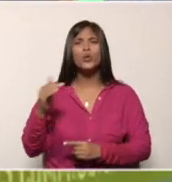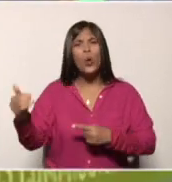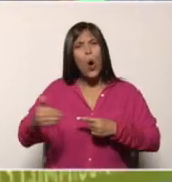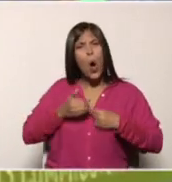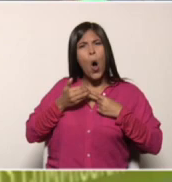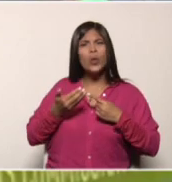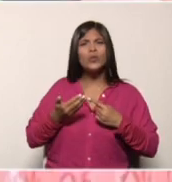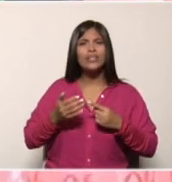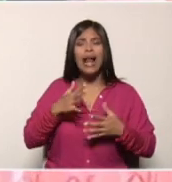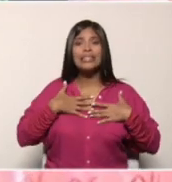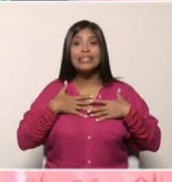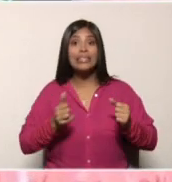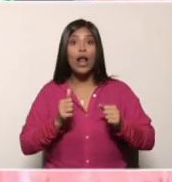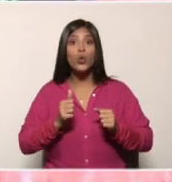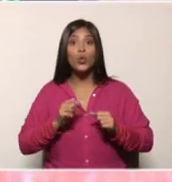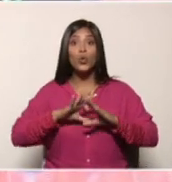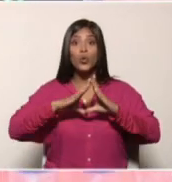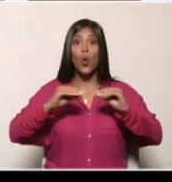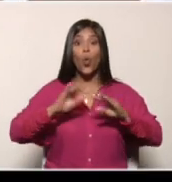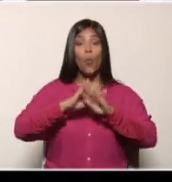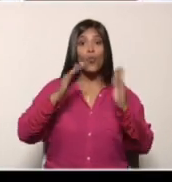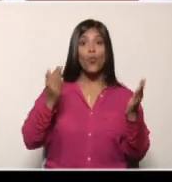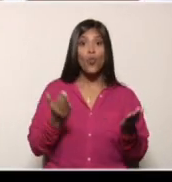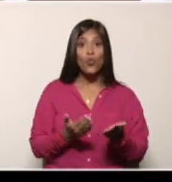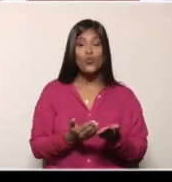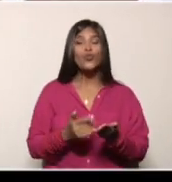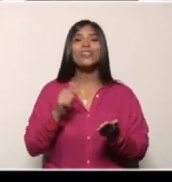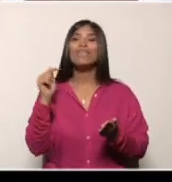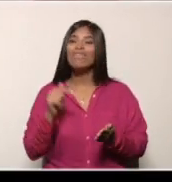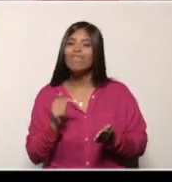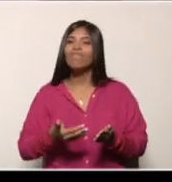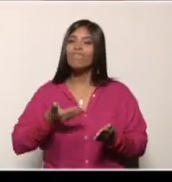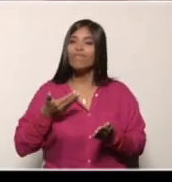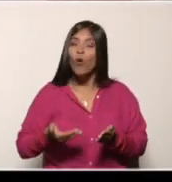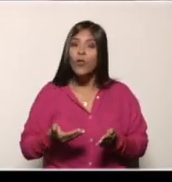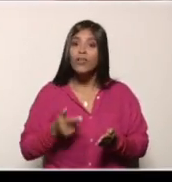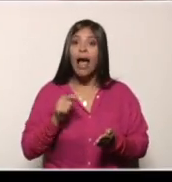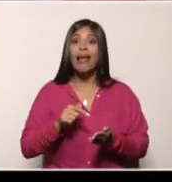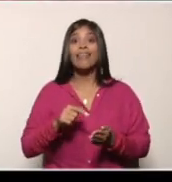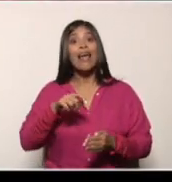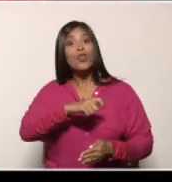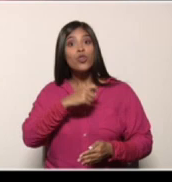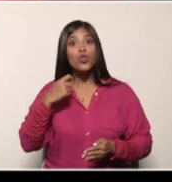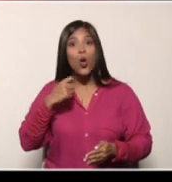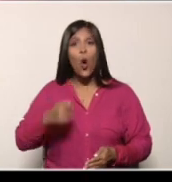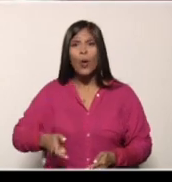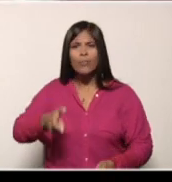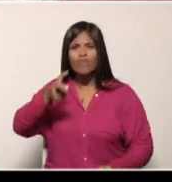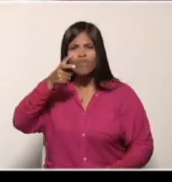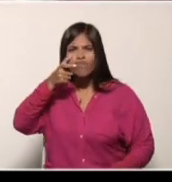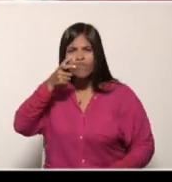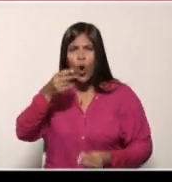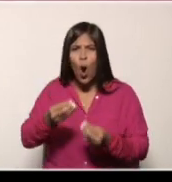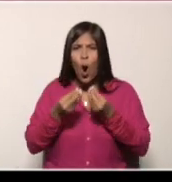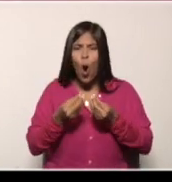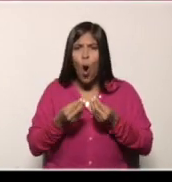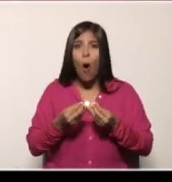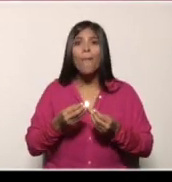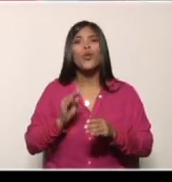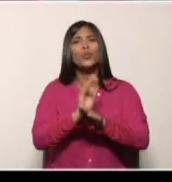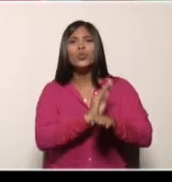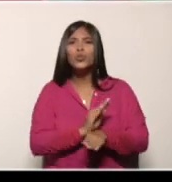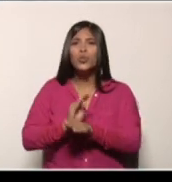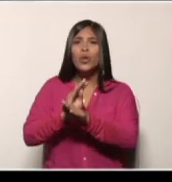de las personas alrededor del mundo. Por esta razón, es necesario que las drogas estén bajo vigilancia por el bienestar de la